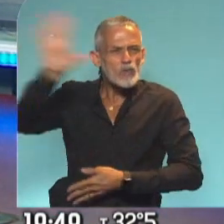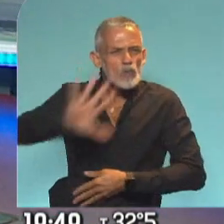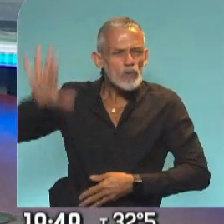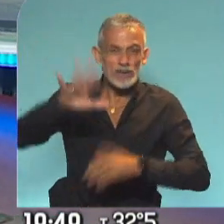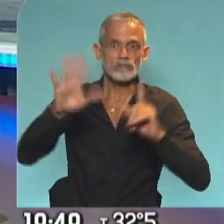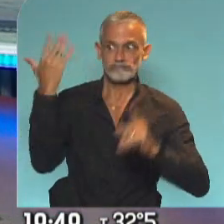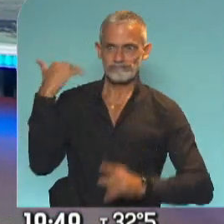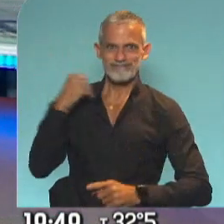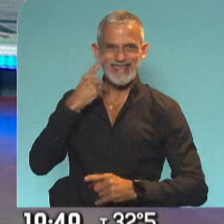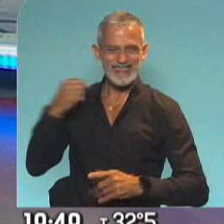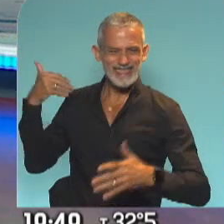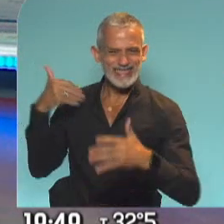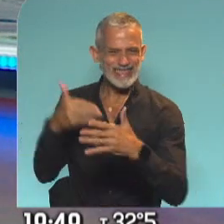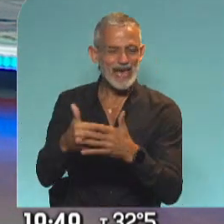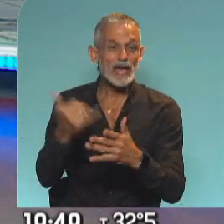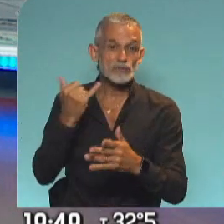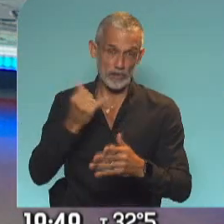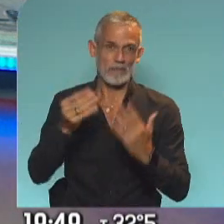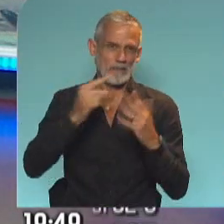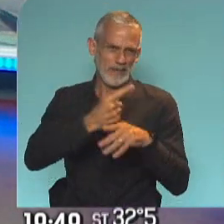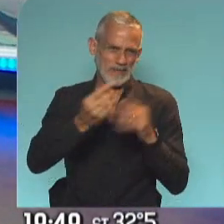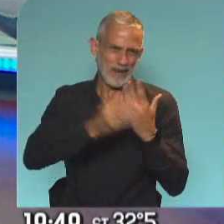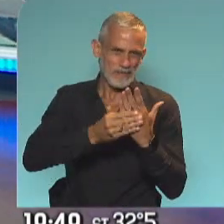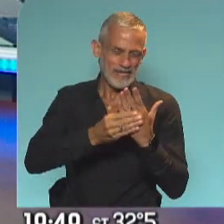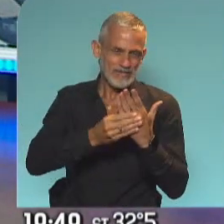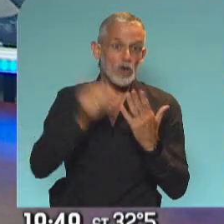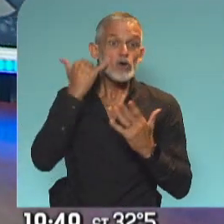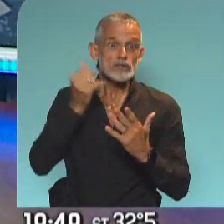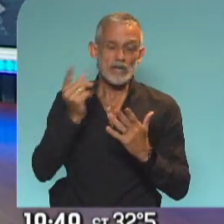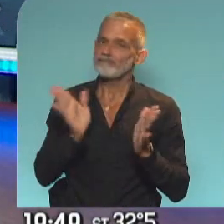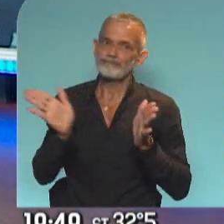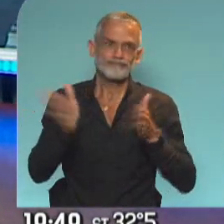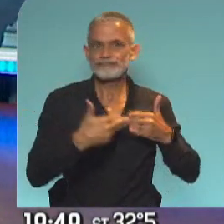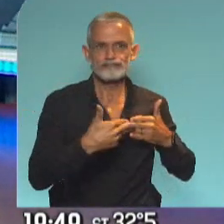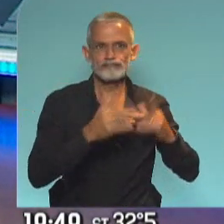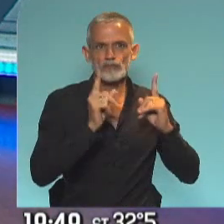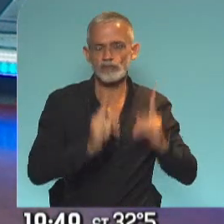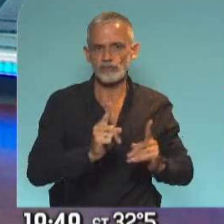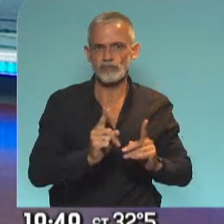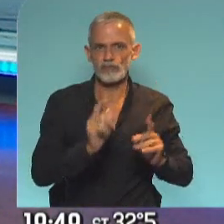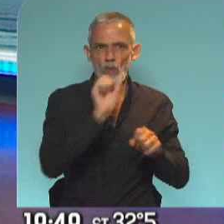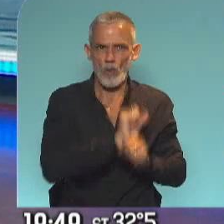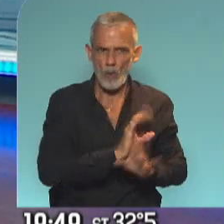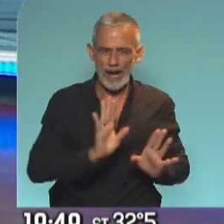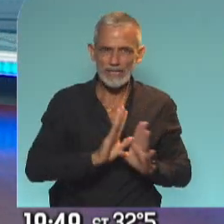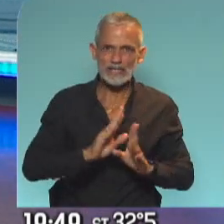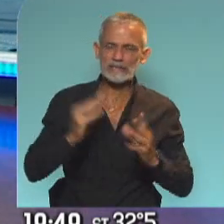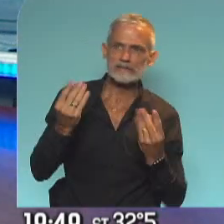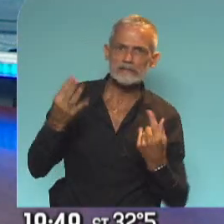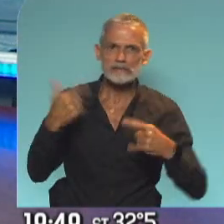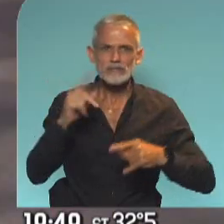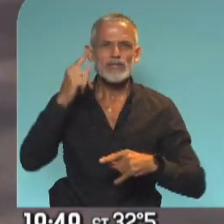algunos días anunciábamos que Boris Johnson directamente volvió a la cuarentena estricta, tienen miedo de que se sature el sistema